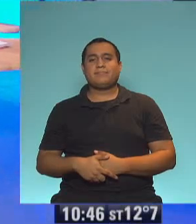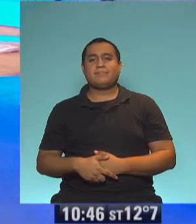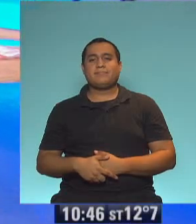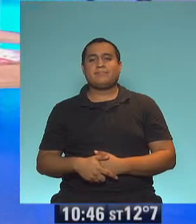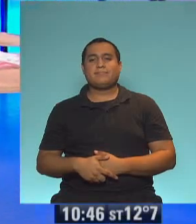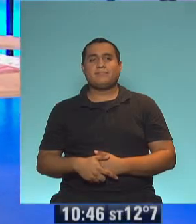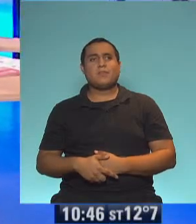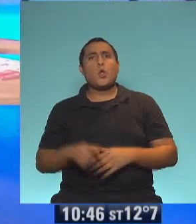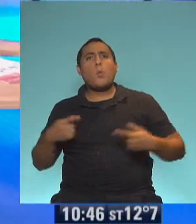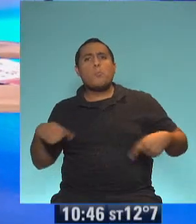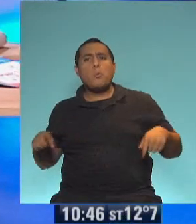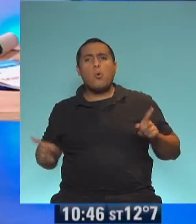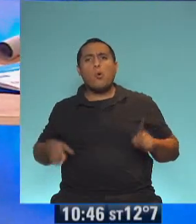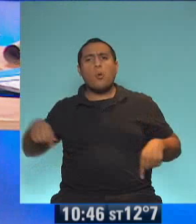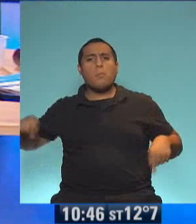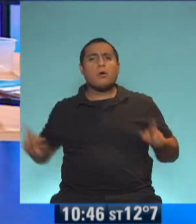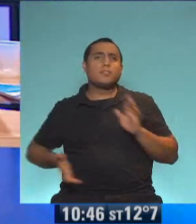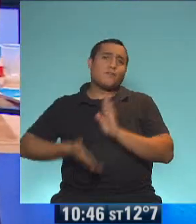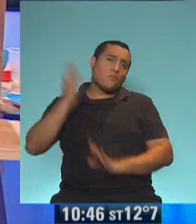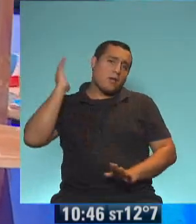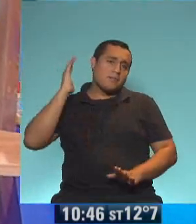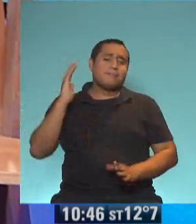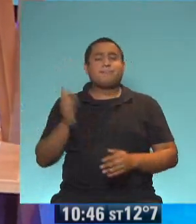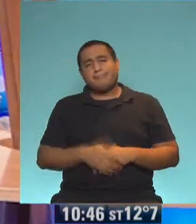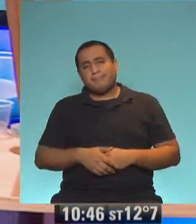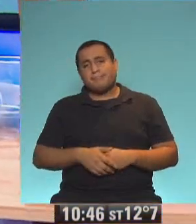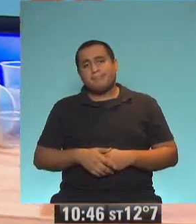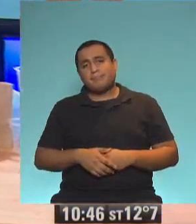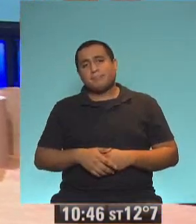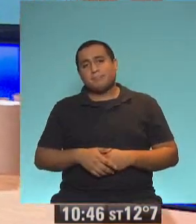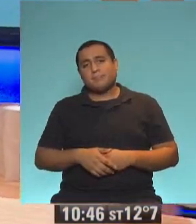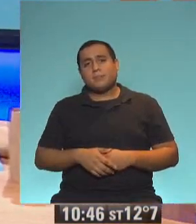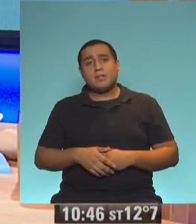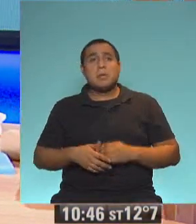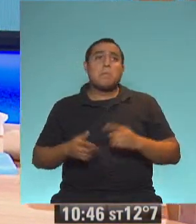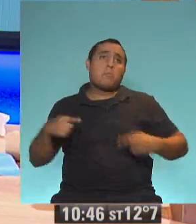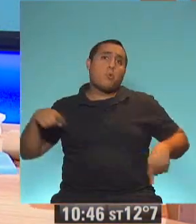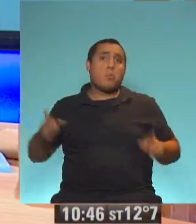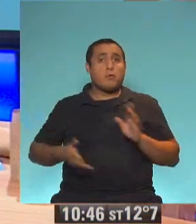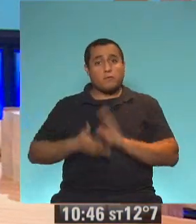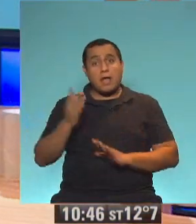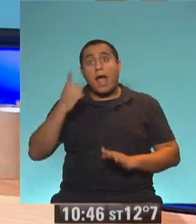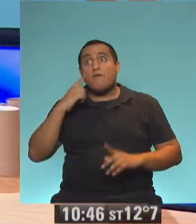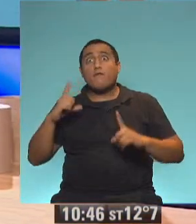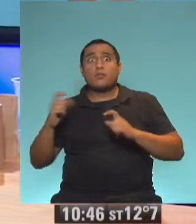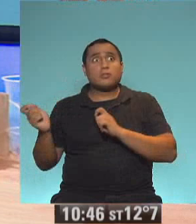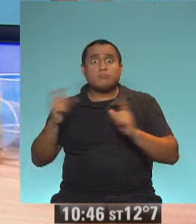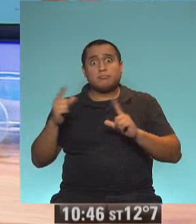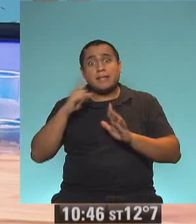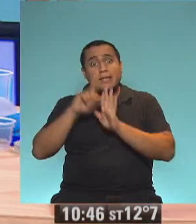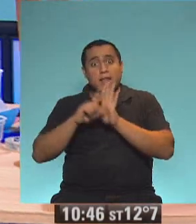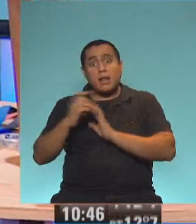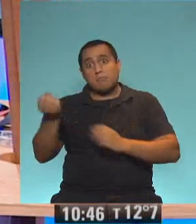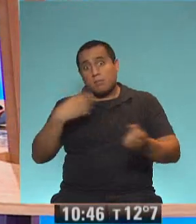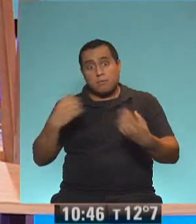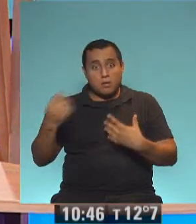Se fue el pulpo. Bueno, ¿qué podemos? Ahora que se fue el pulpo, sí. ¿Podemos ver fotos de Instagram de los chicos? Dale, y las chicas? Vamos a